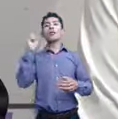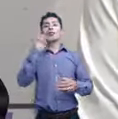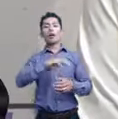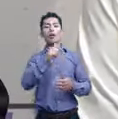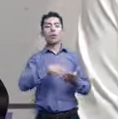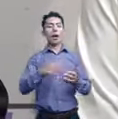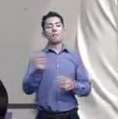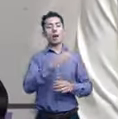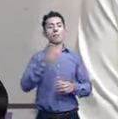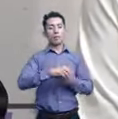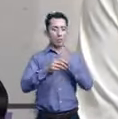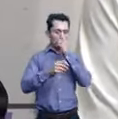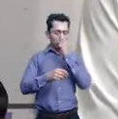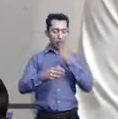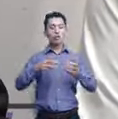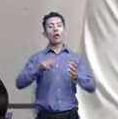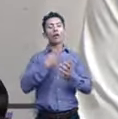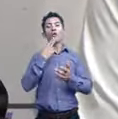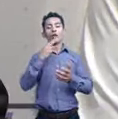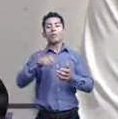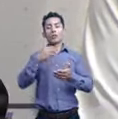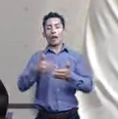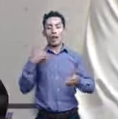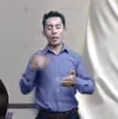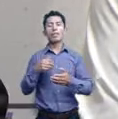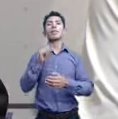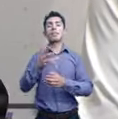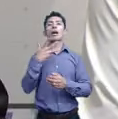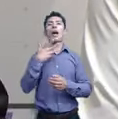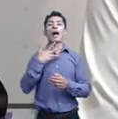sanitario con un proceso de reciclaje previo,